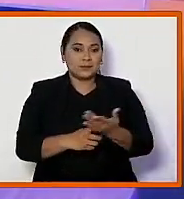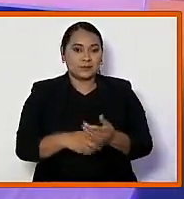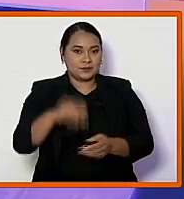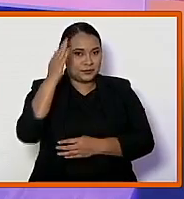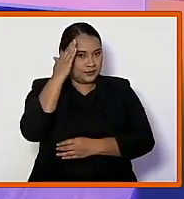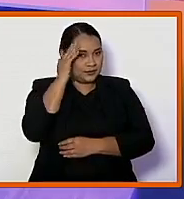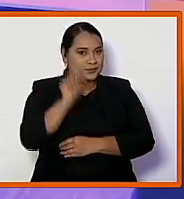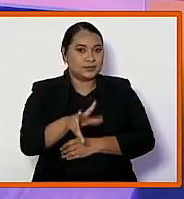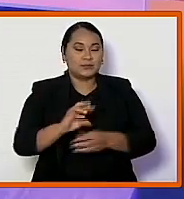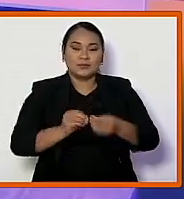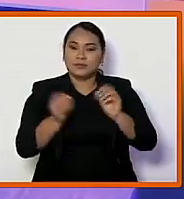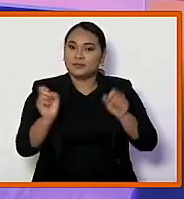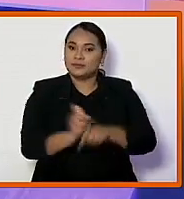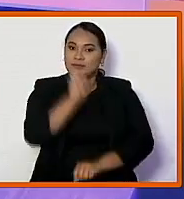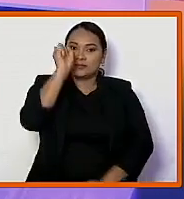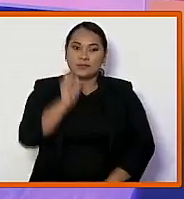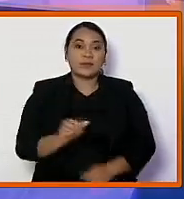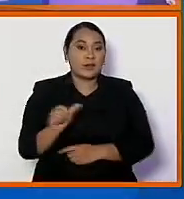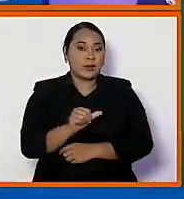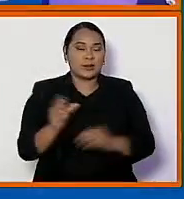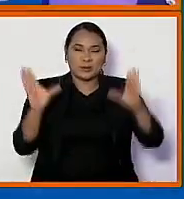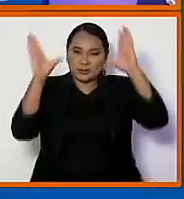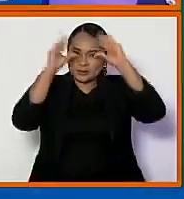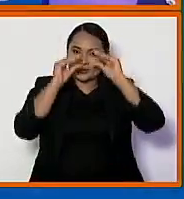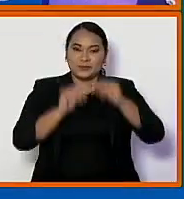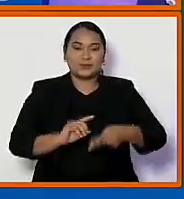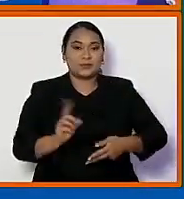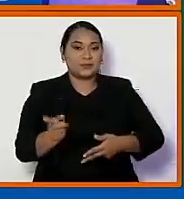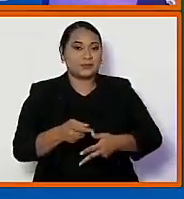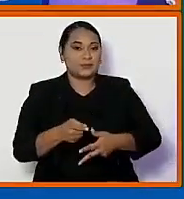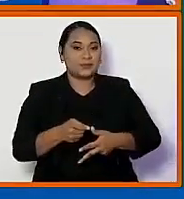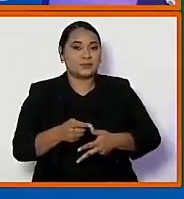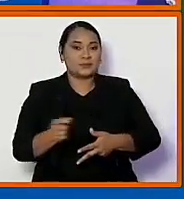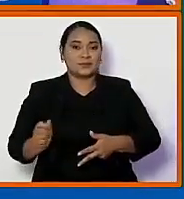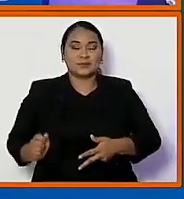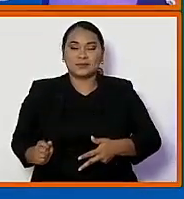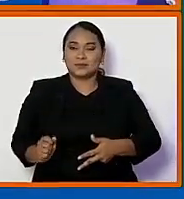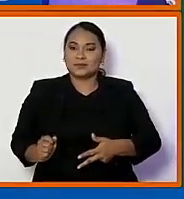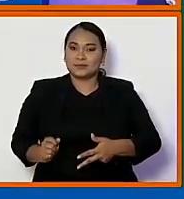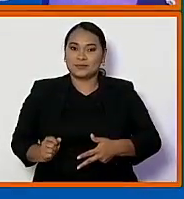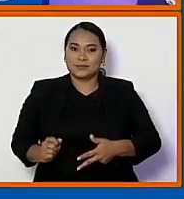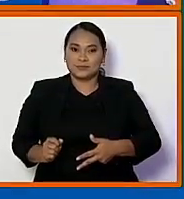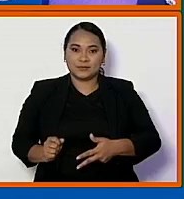tres números afortunados para esta noche. Tu primer número ganador,